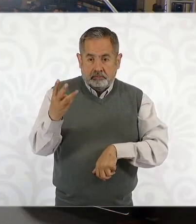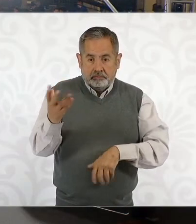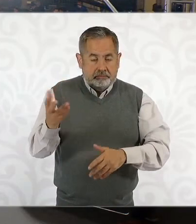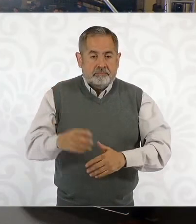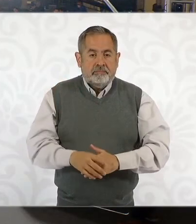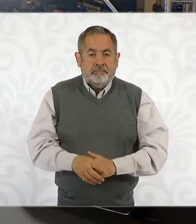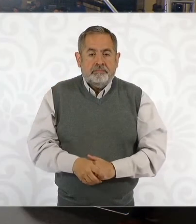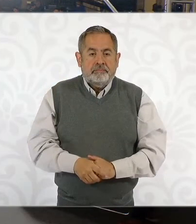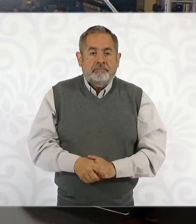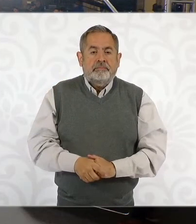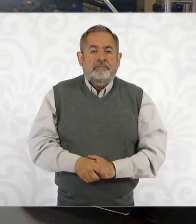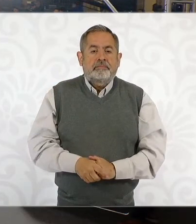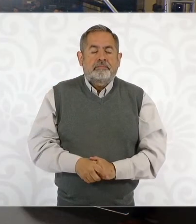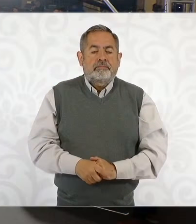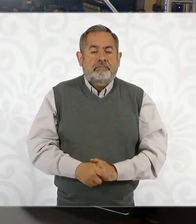pasa.